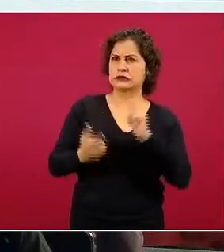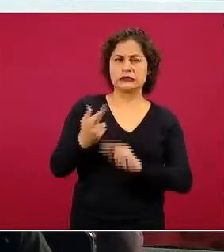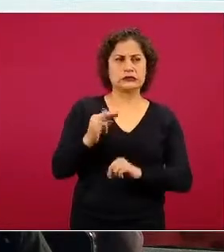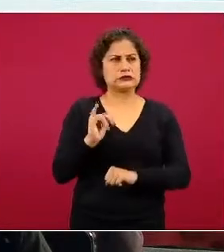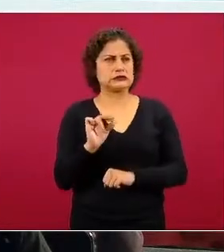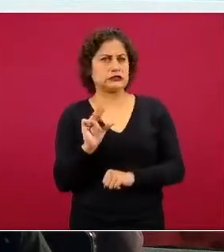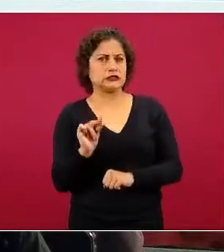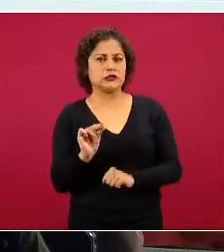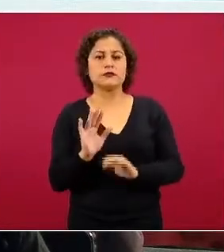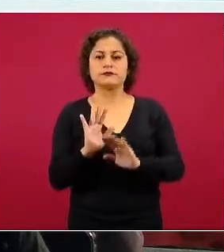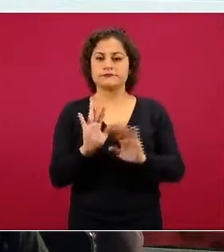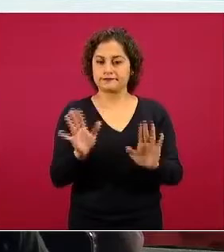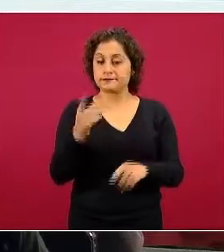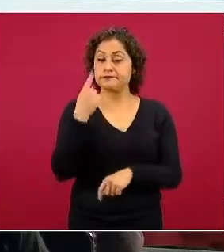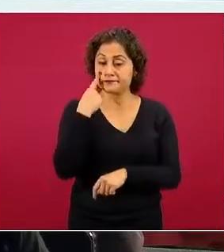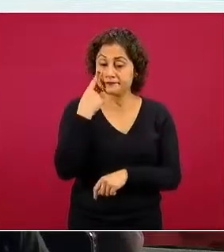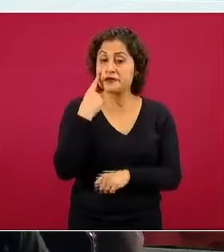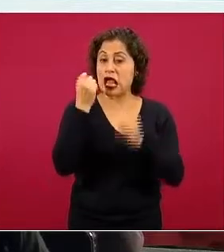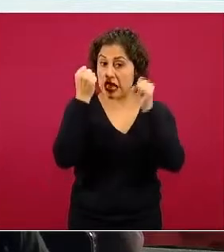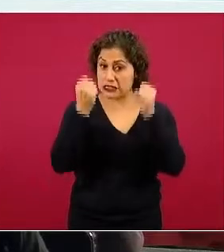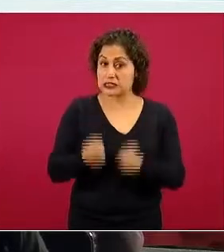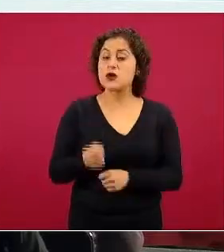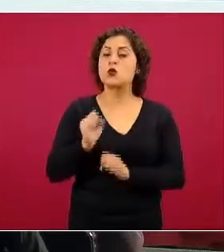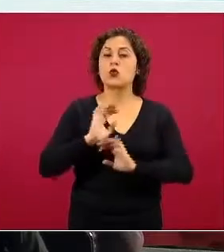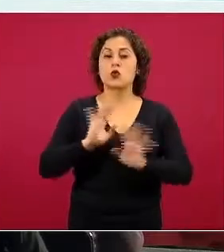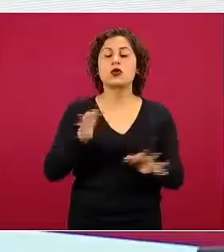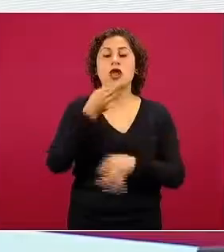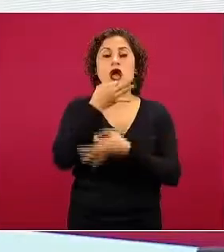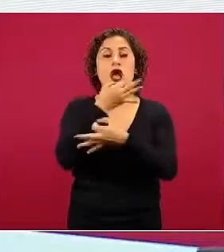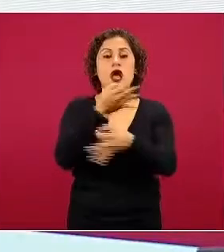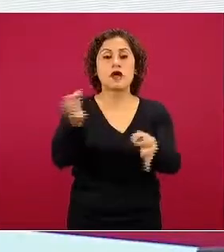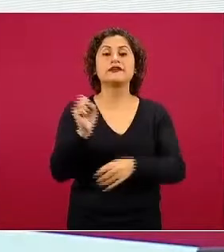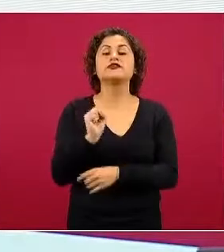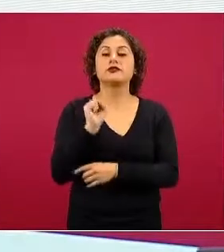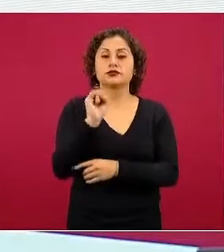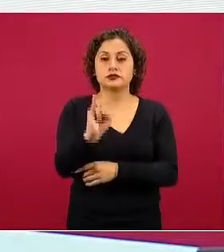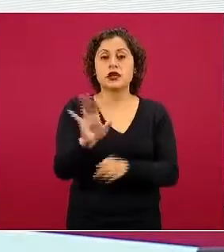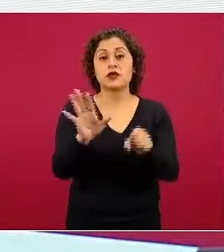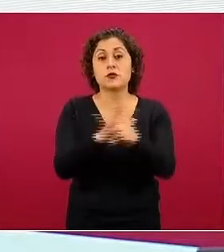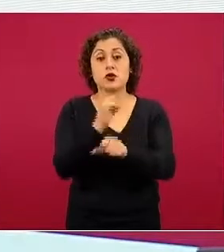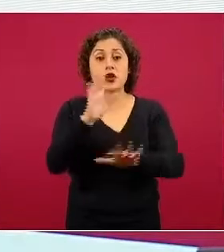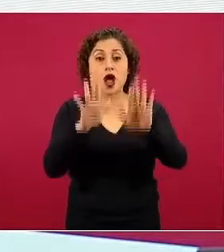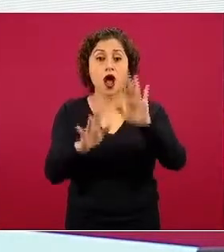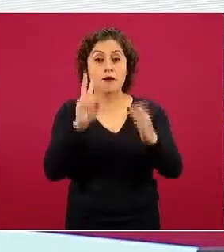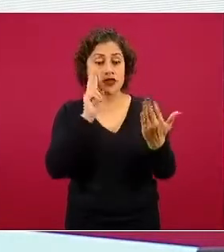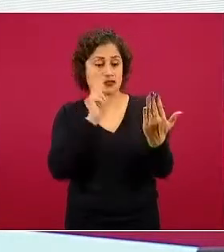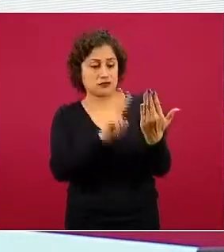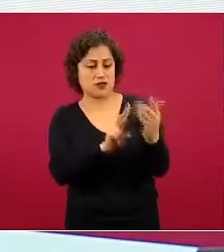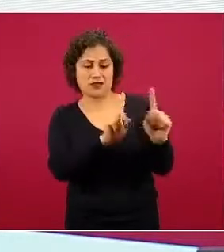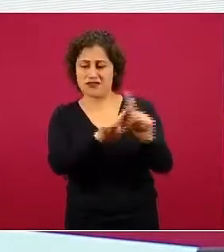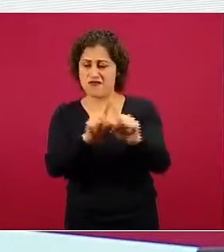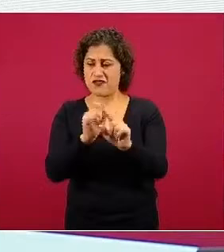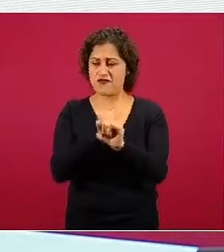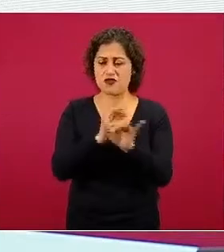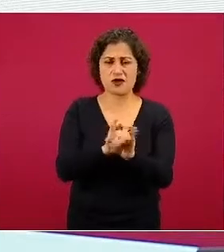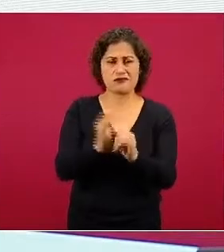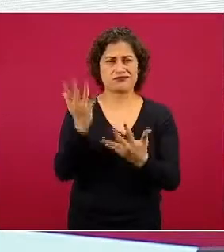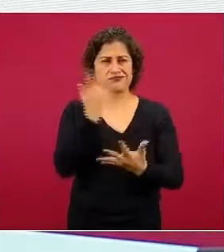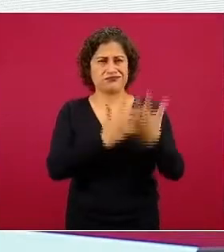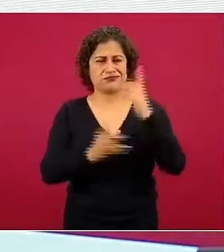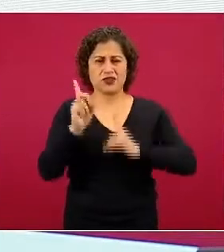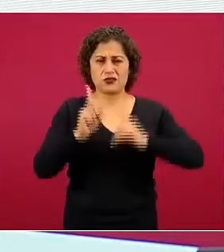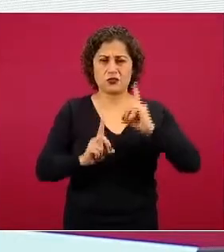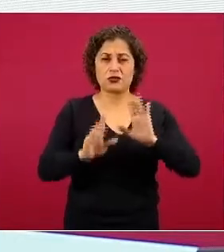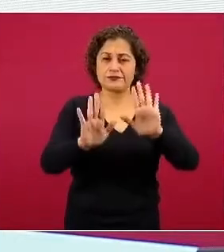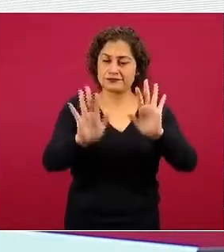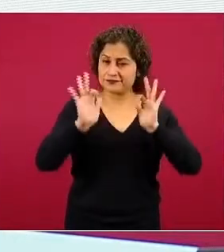de repente las redes sociales nos hacen expertos en todo y en realidad pues hay que tomar las cosas